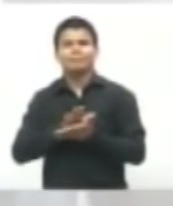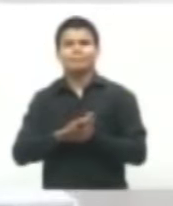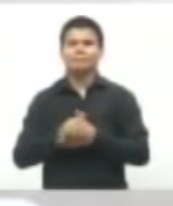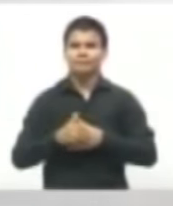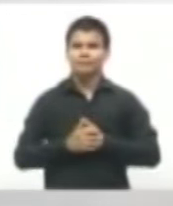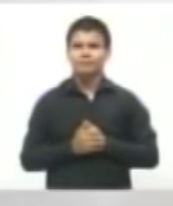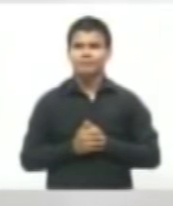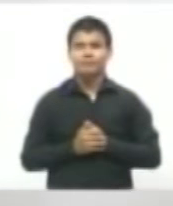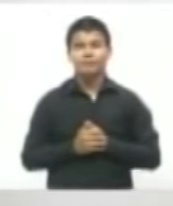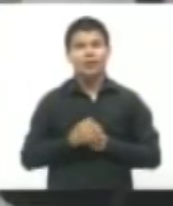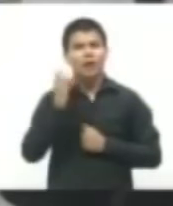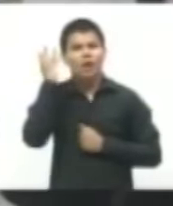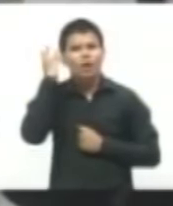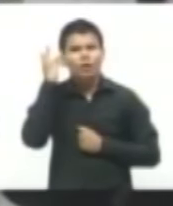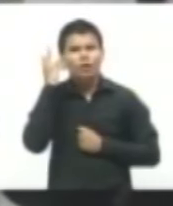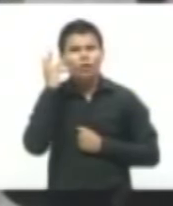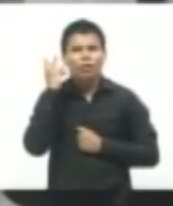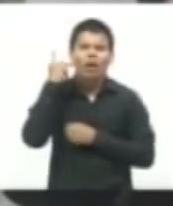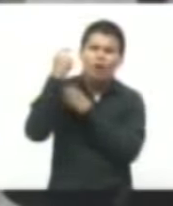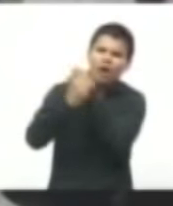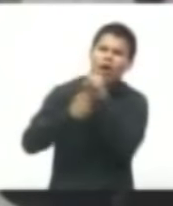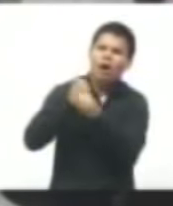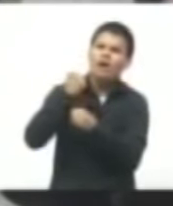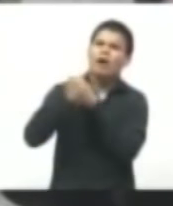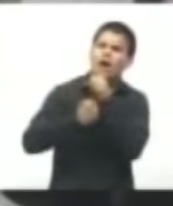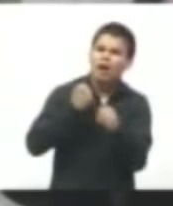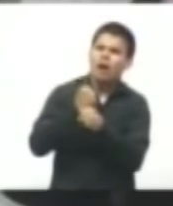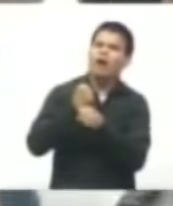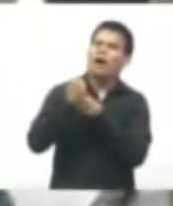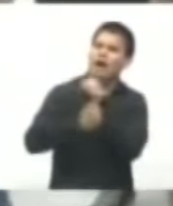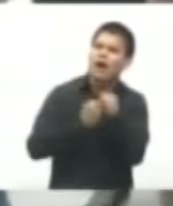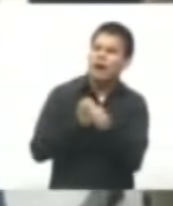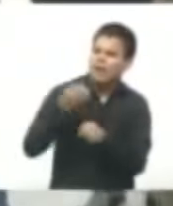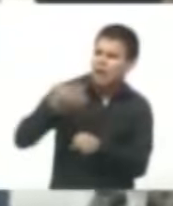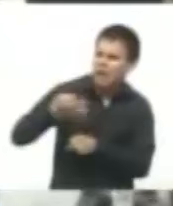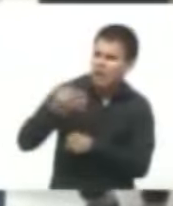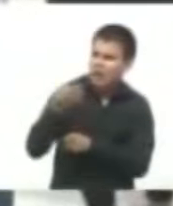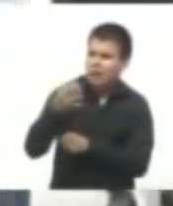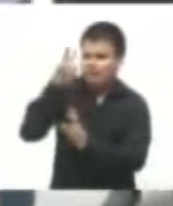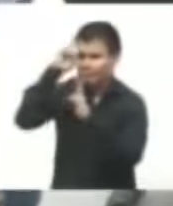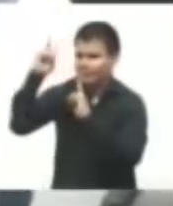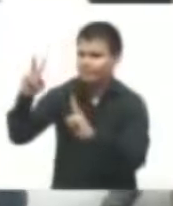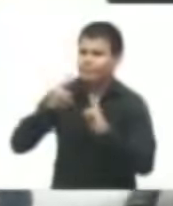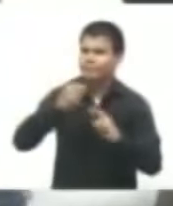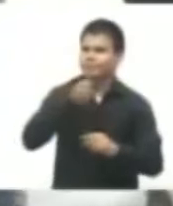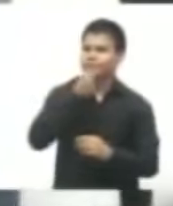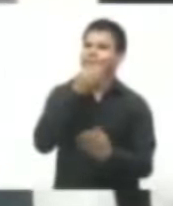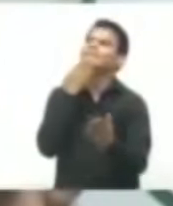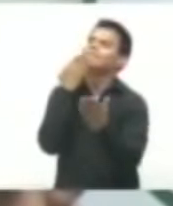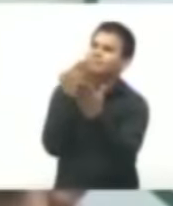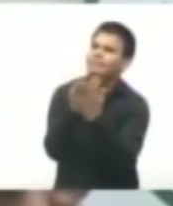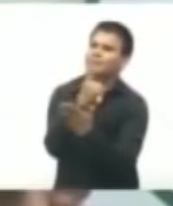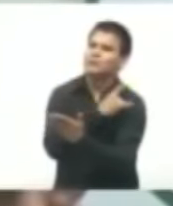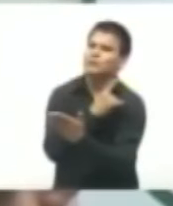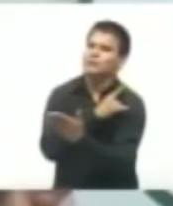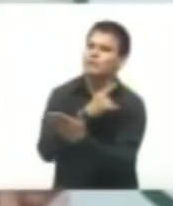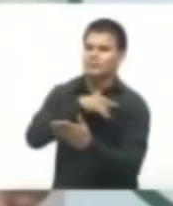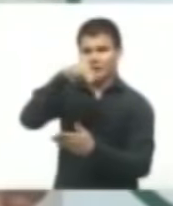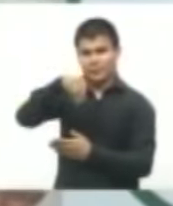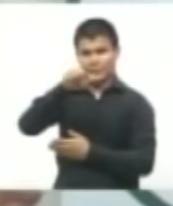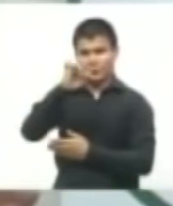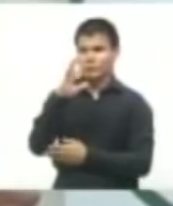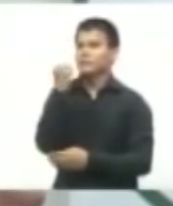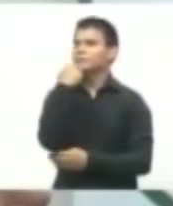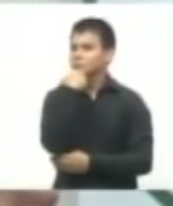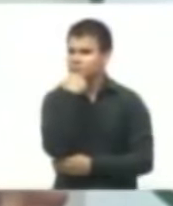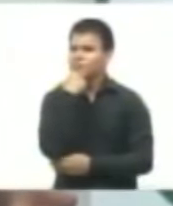los años la Universidad Metropolitana festeja este día, brindándole un espacio y reconocimiento a la importante labor de los periodistas. Los periodistas, porque